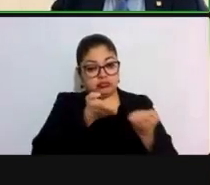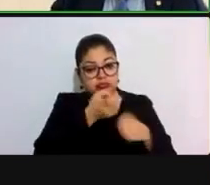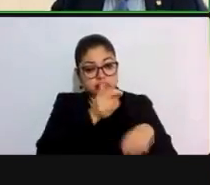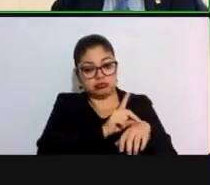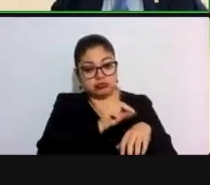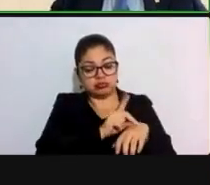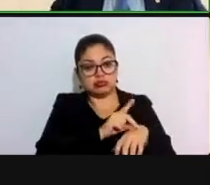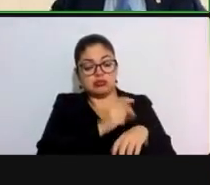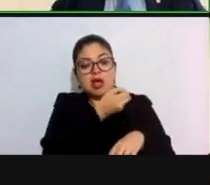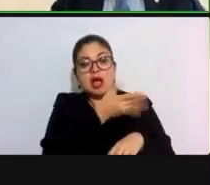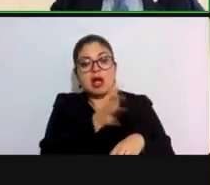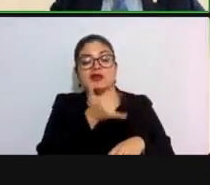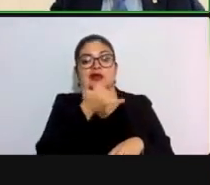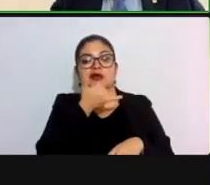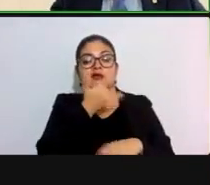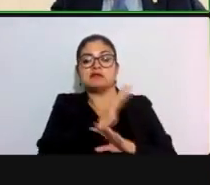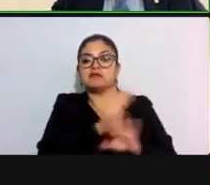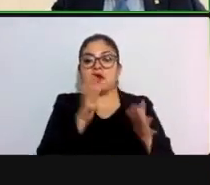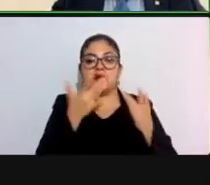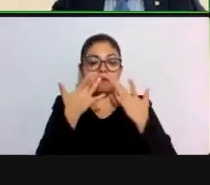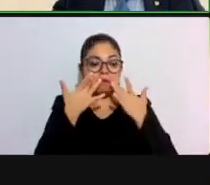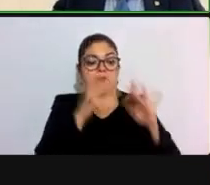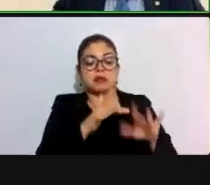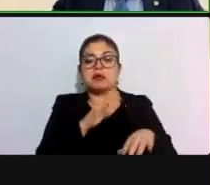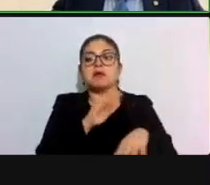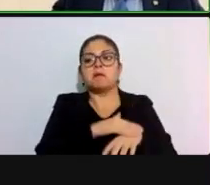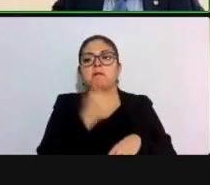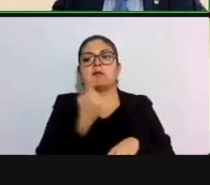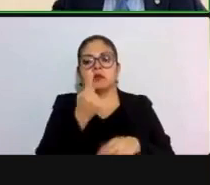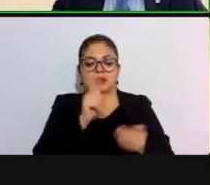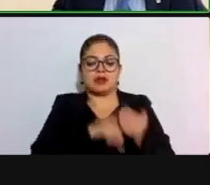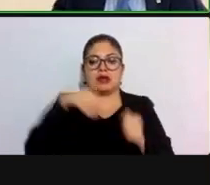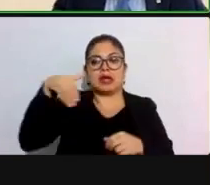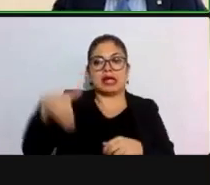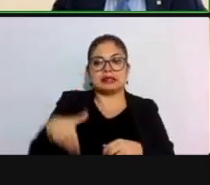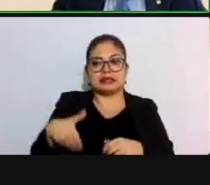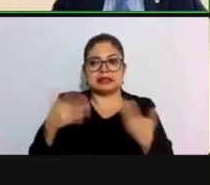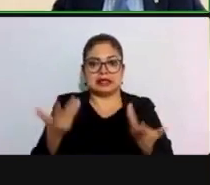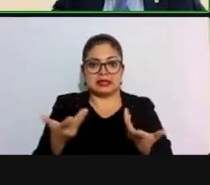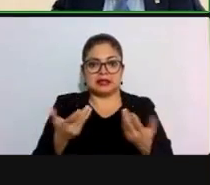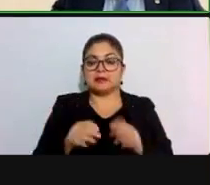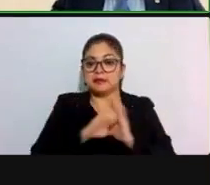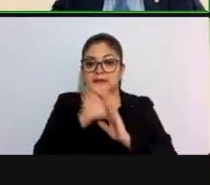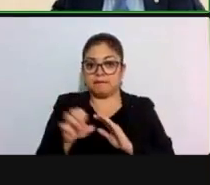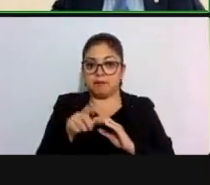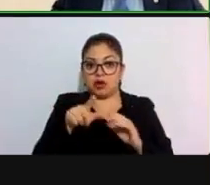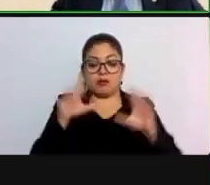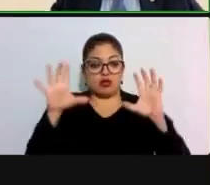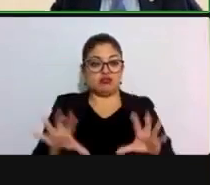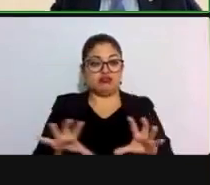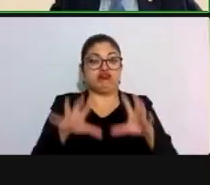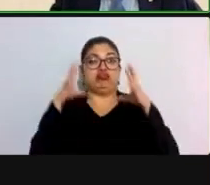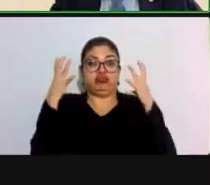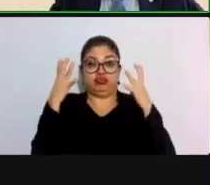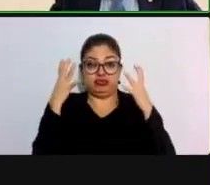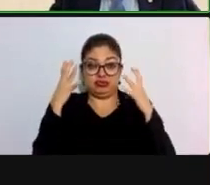ocurridas durante el ejercicio del deporte. La velocidad en el deporte está muy relacionada con los